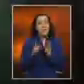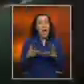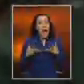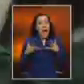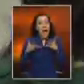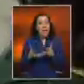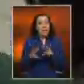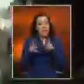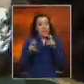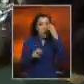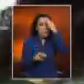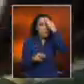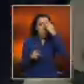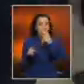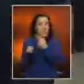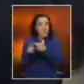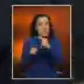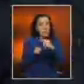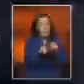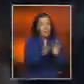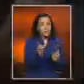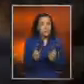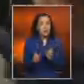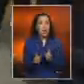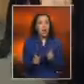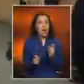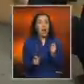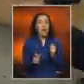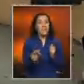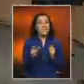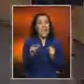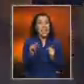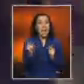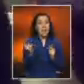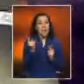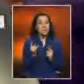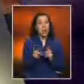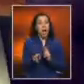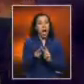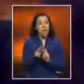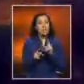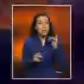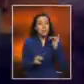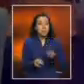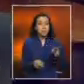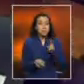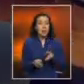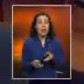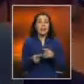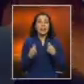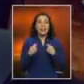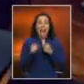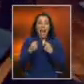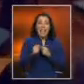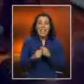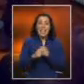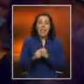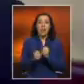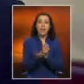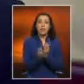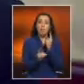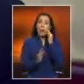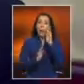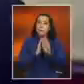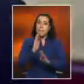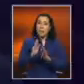un tema que preocupa a diferentes estamentos. La Fiscalía Nacional dicta con frecuencia talleres a los estudiantes para que estén